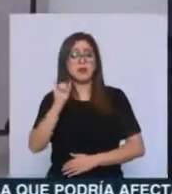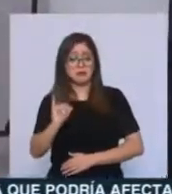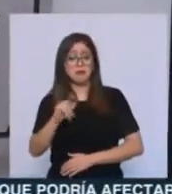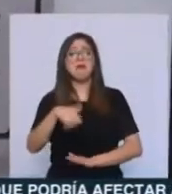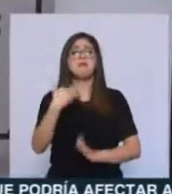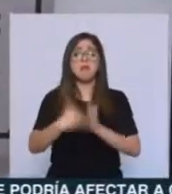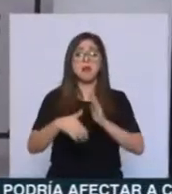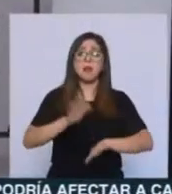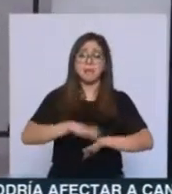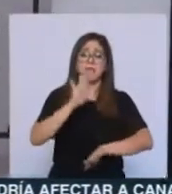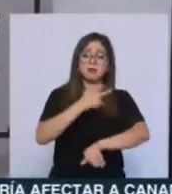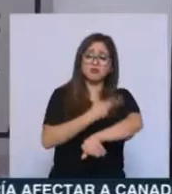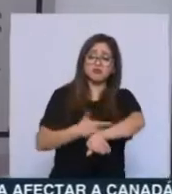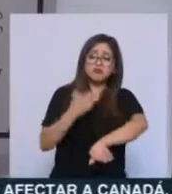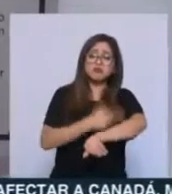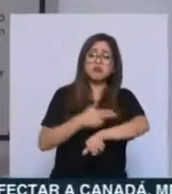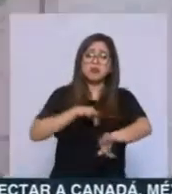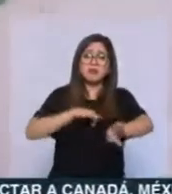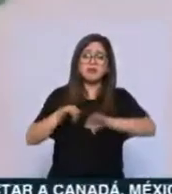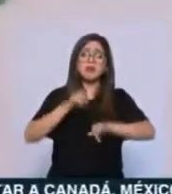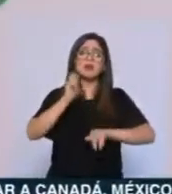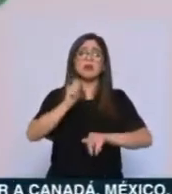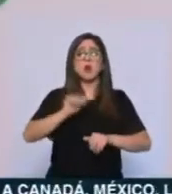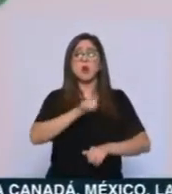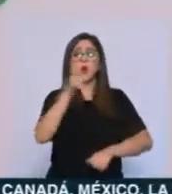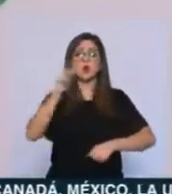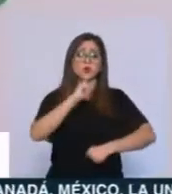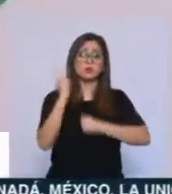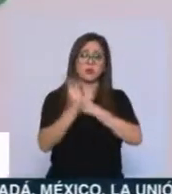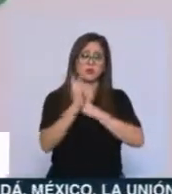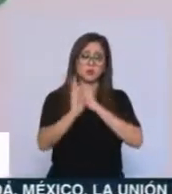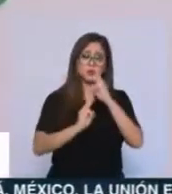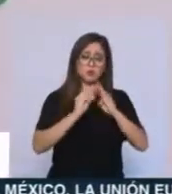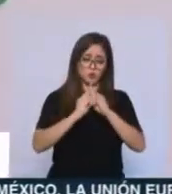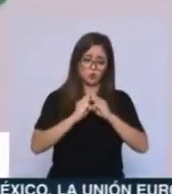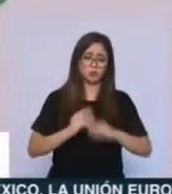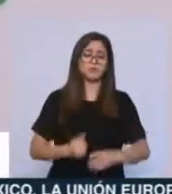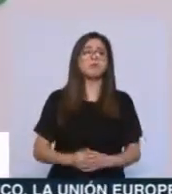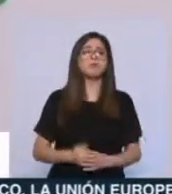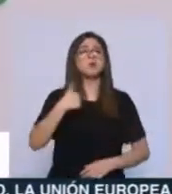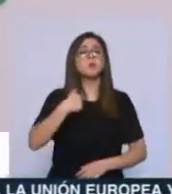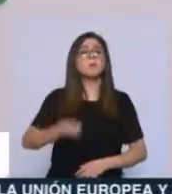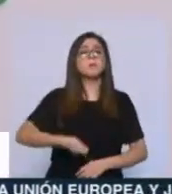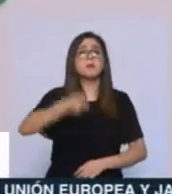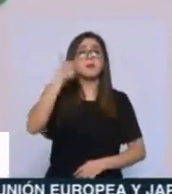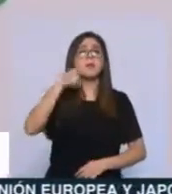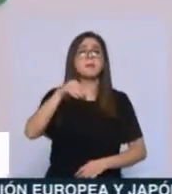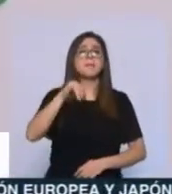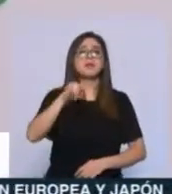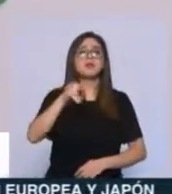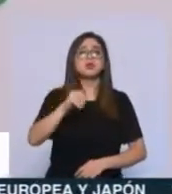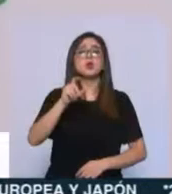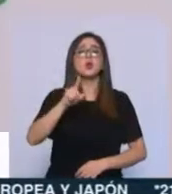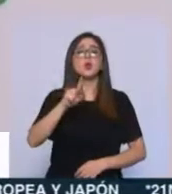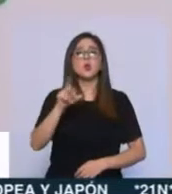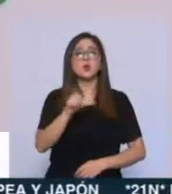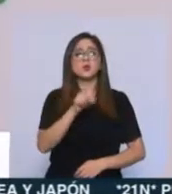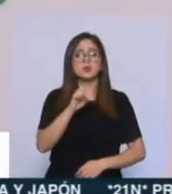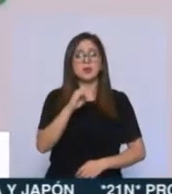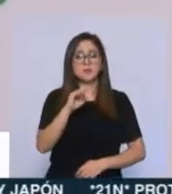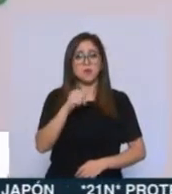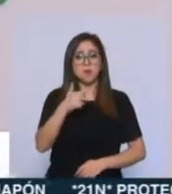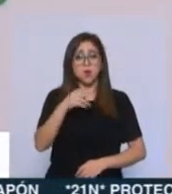por hacer en otras partes del mundo. Hablé con el primer ministro de Luxemburgo, que es gay y que no lo